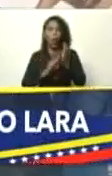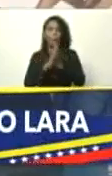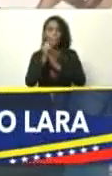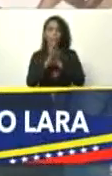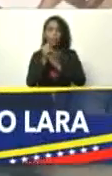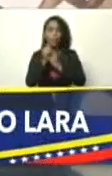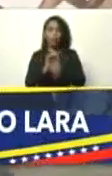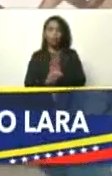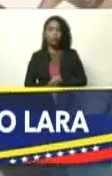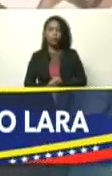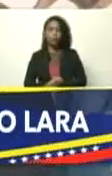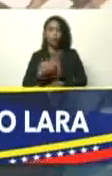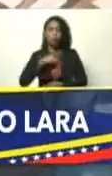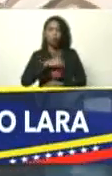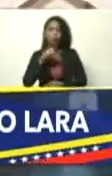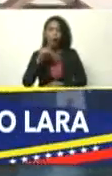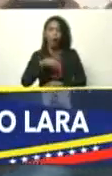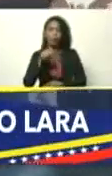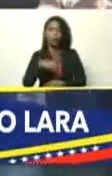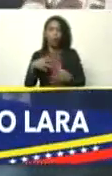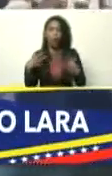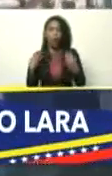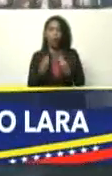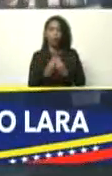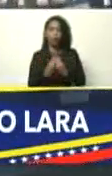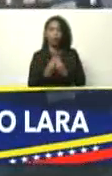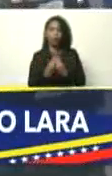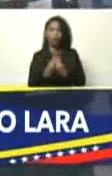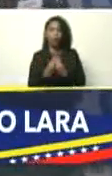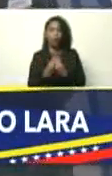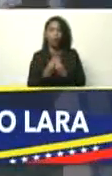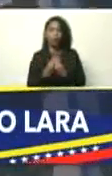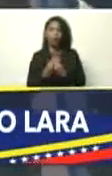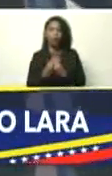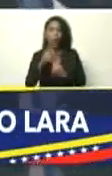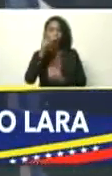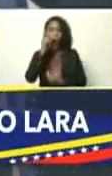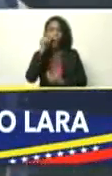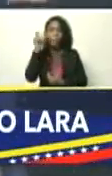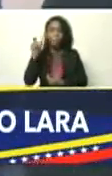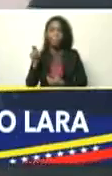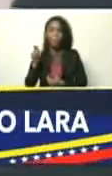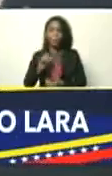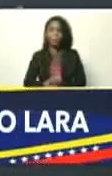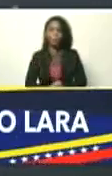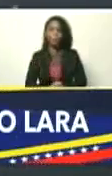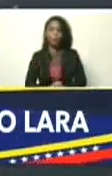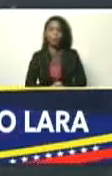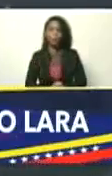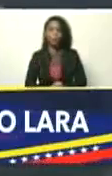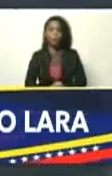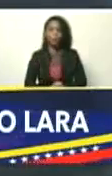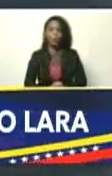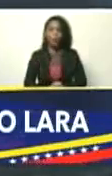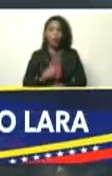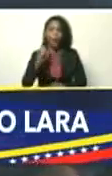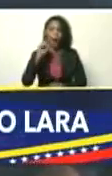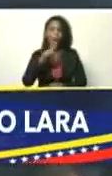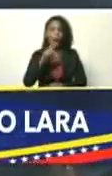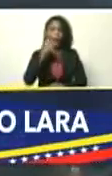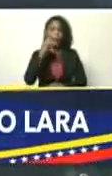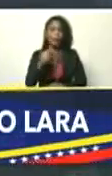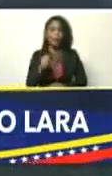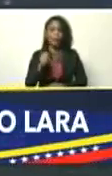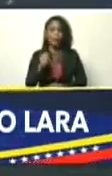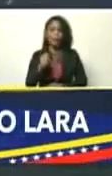emprendimiento. Aquí me encuentra acompañado del compañero Josmar Linares, de LZ Jeans,